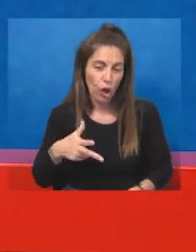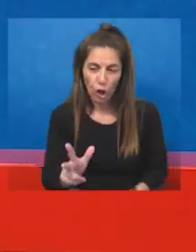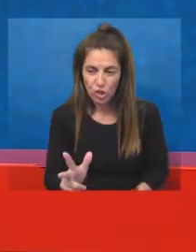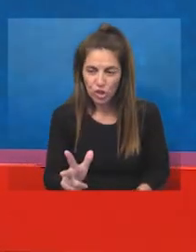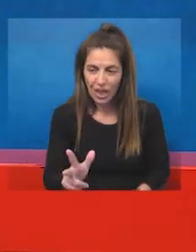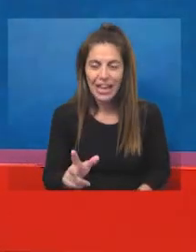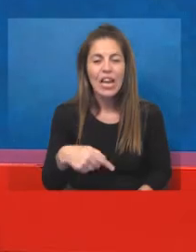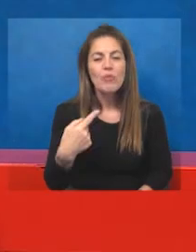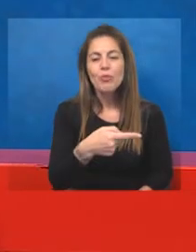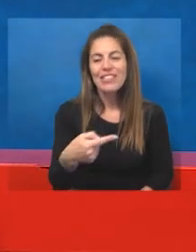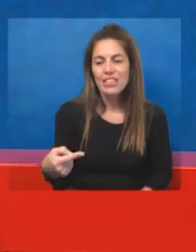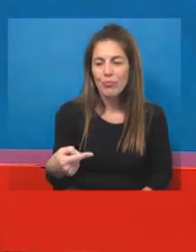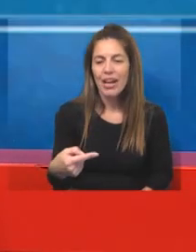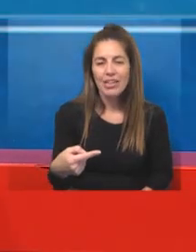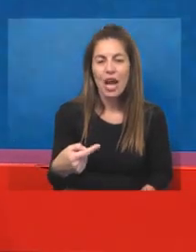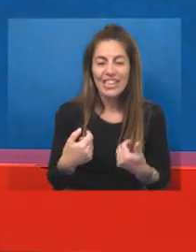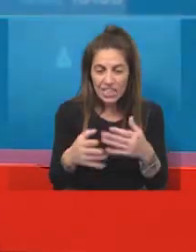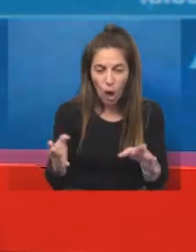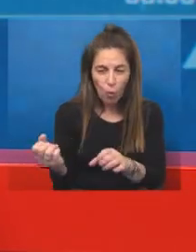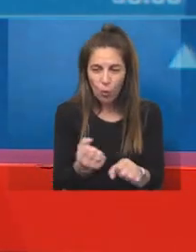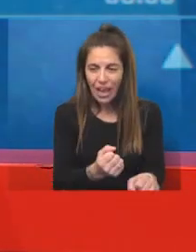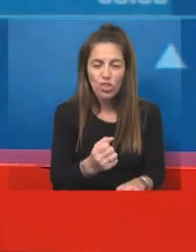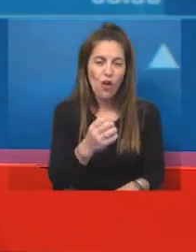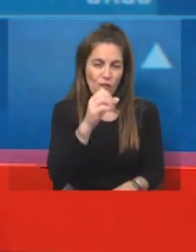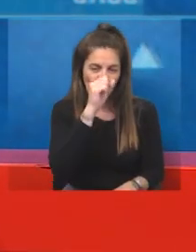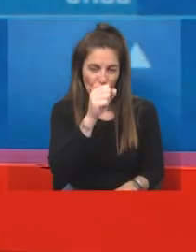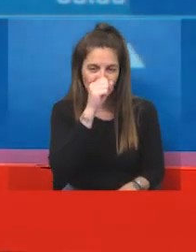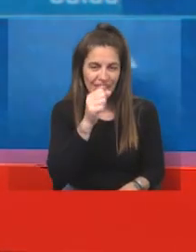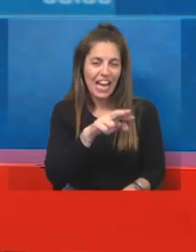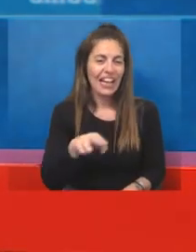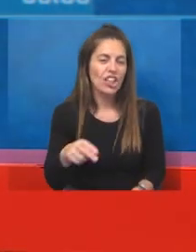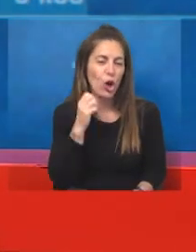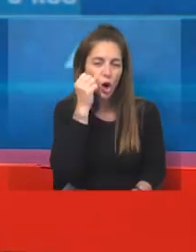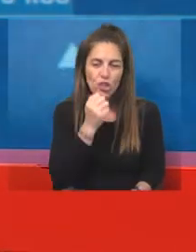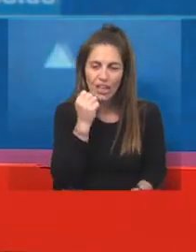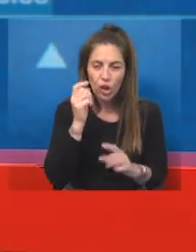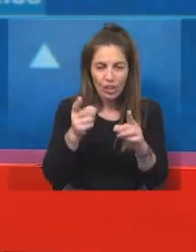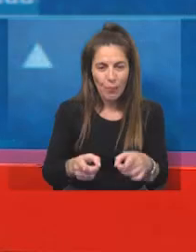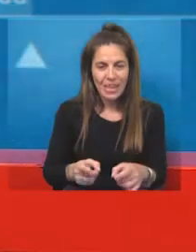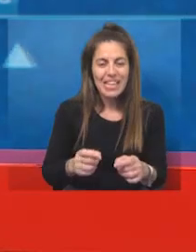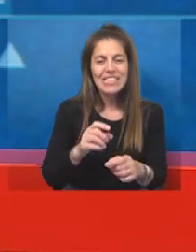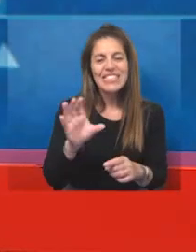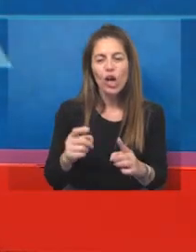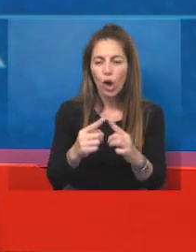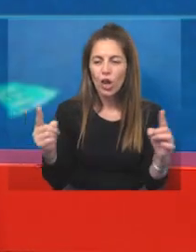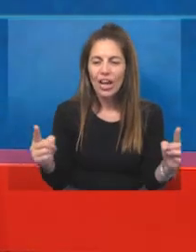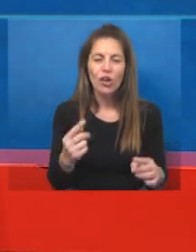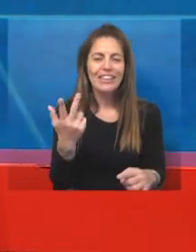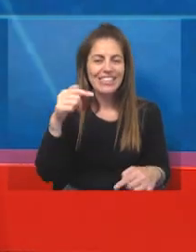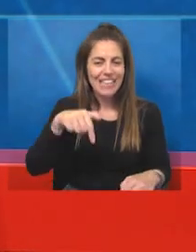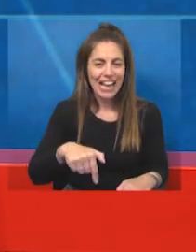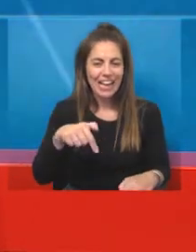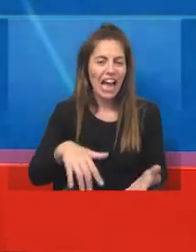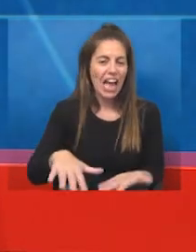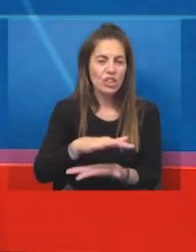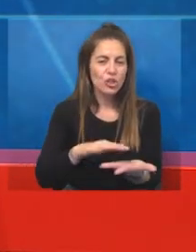este las semanas siguientes vamos a estar inaugurando el de Florida el de Río negro este también el de cerro largo y tres acá en en